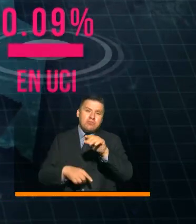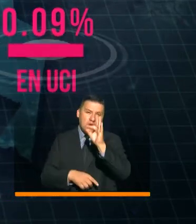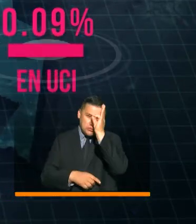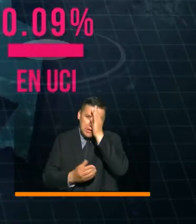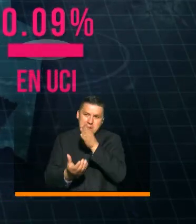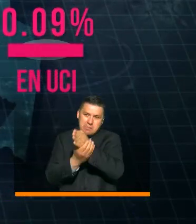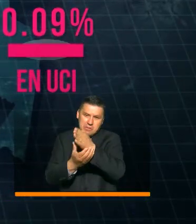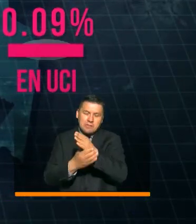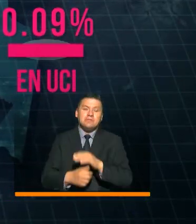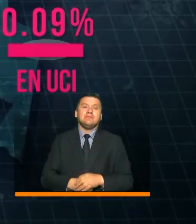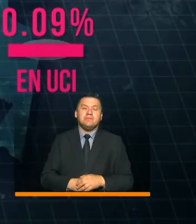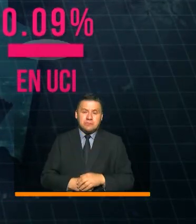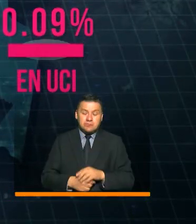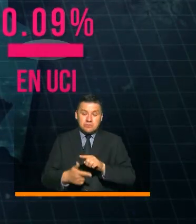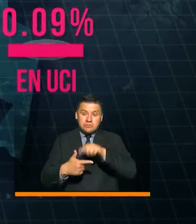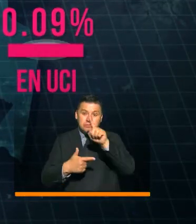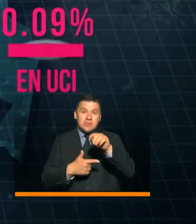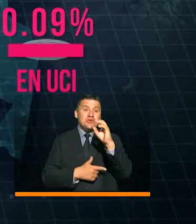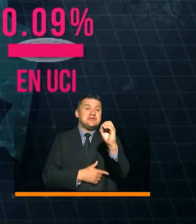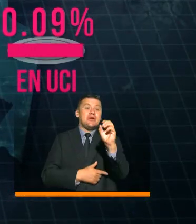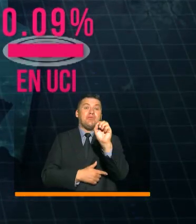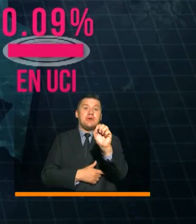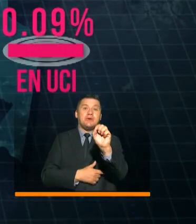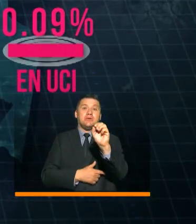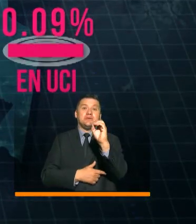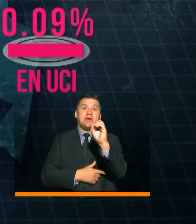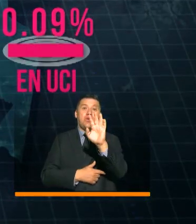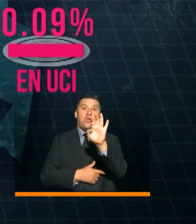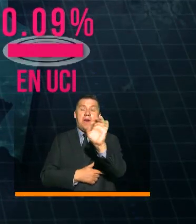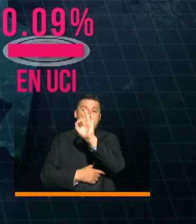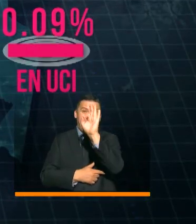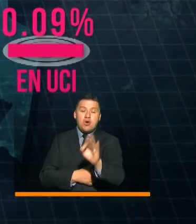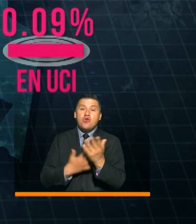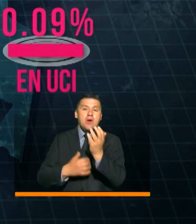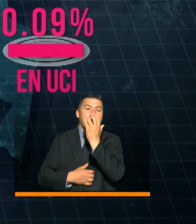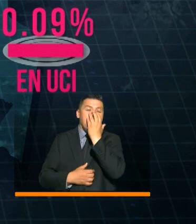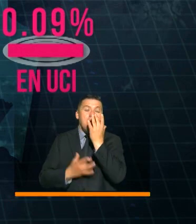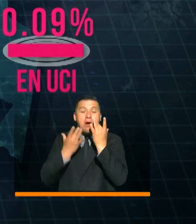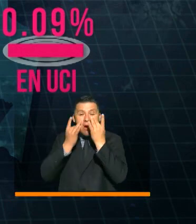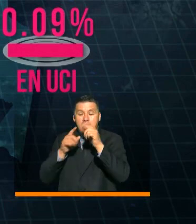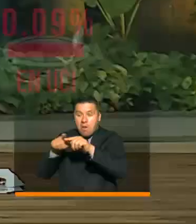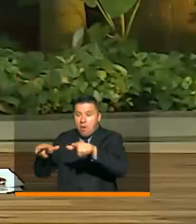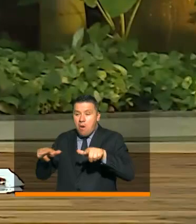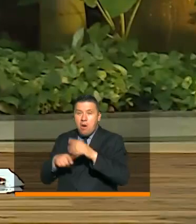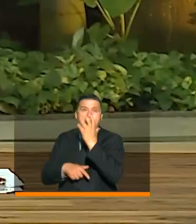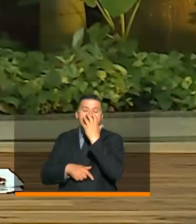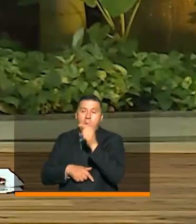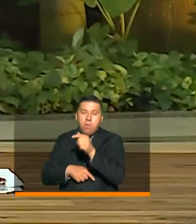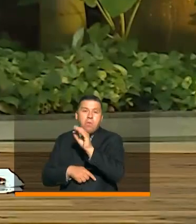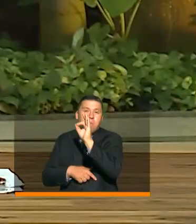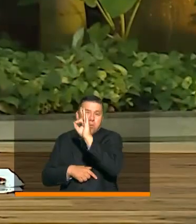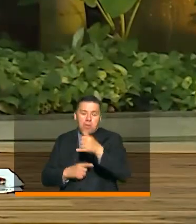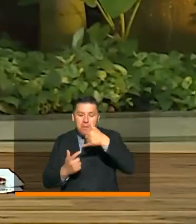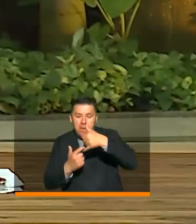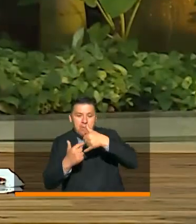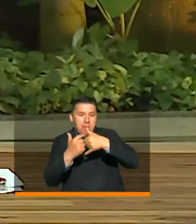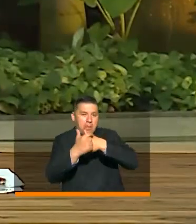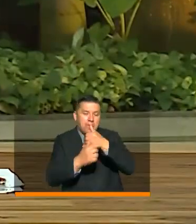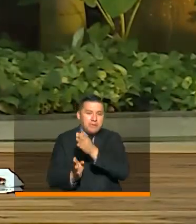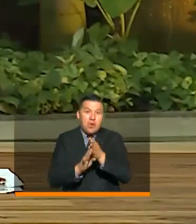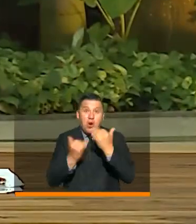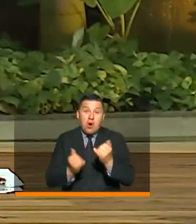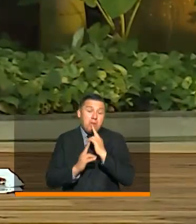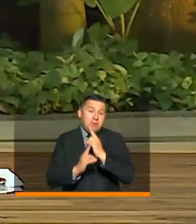de hospitalización y el 0.09% ha estado en unidad de cuidado intensivo. Hoy